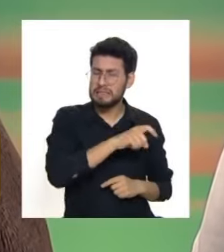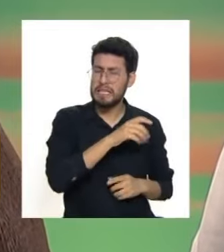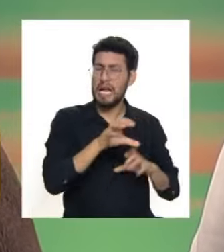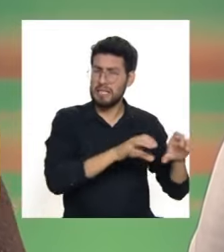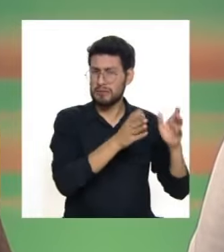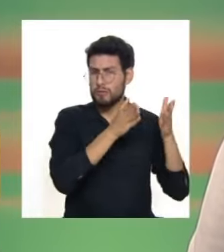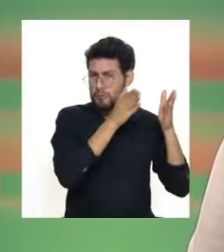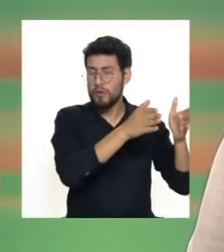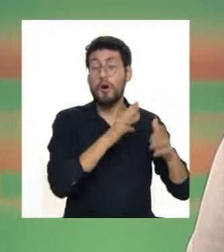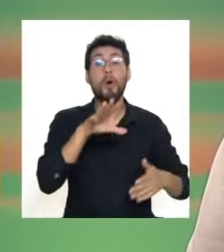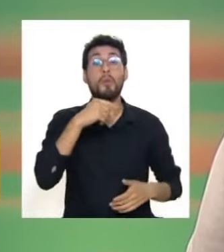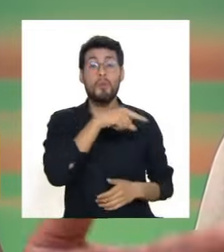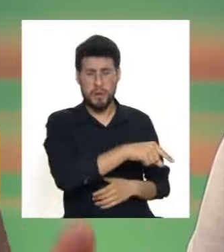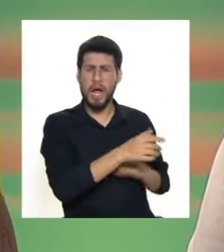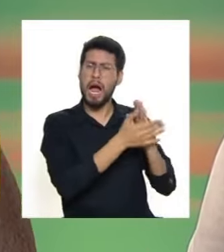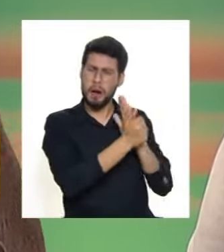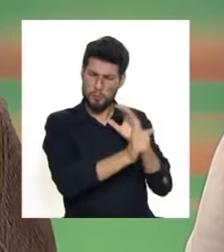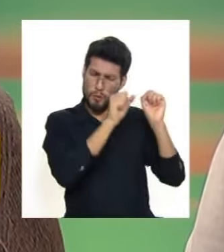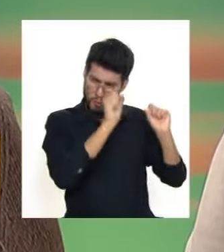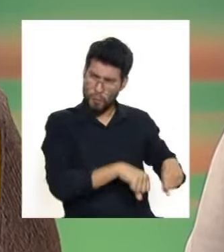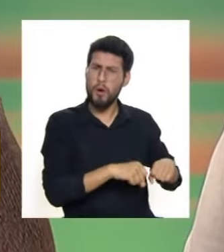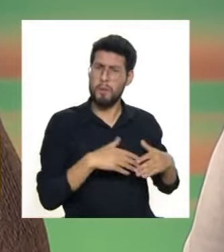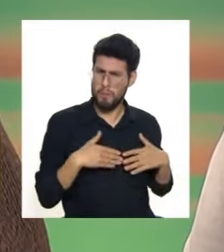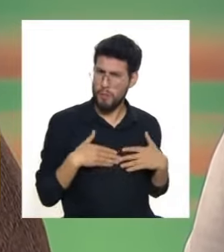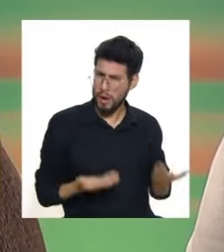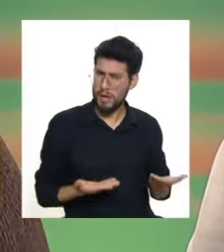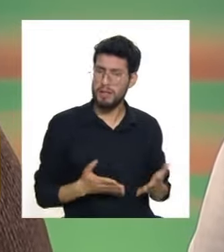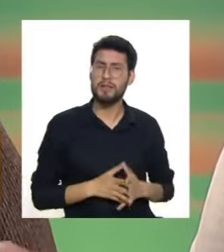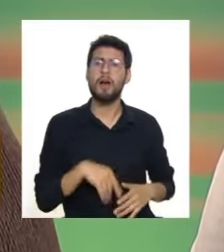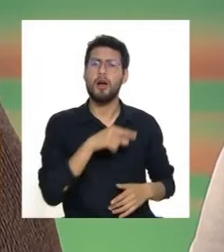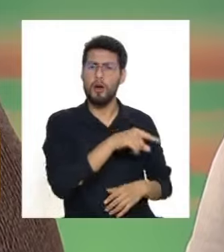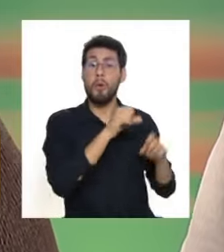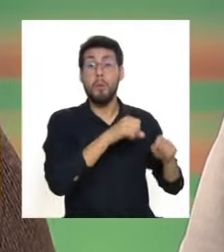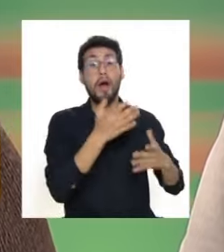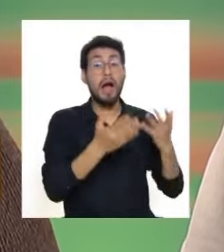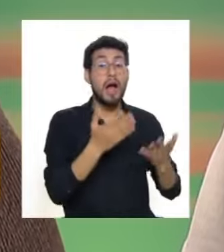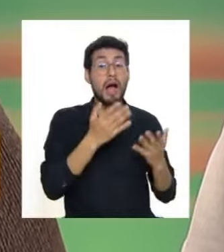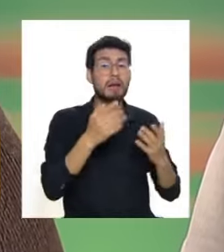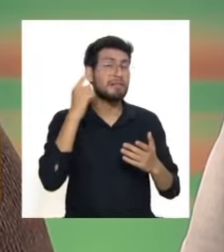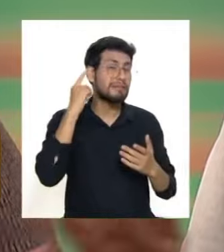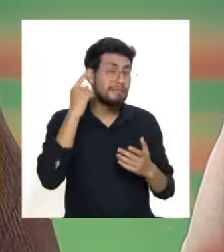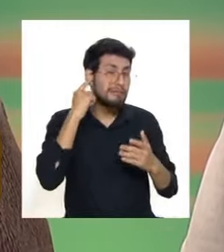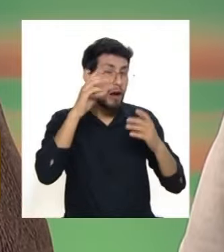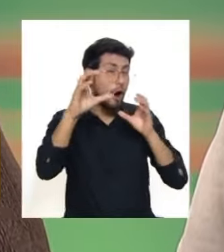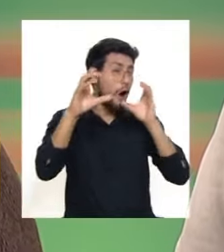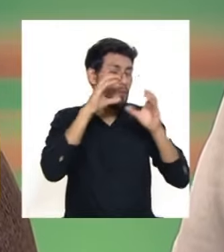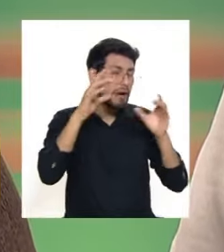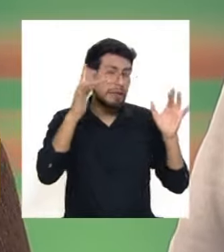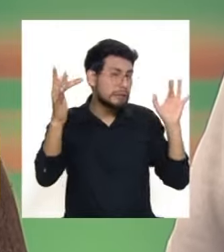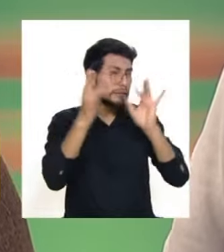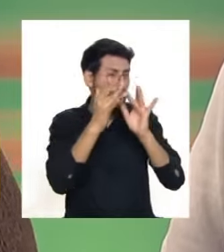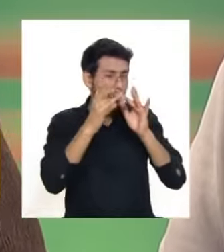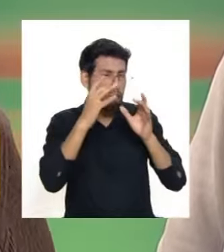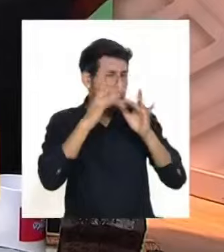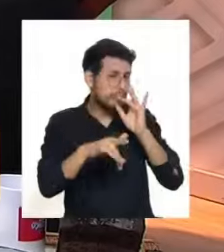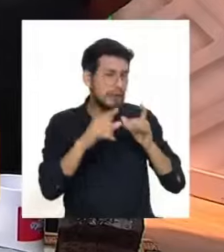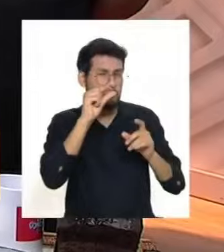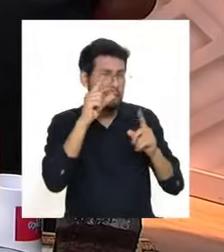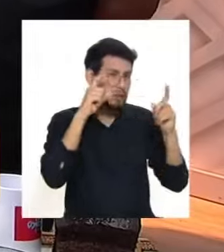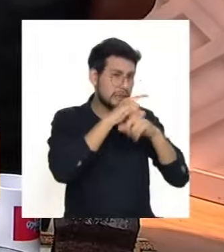hacer, porque ellos son muy capaces de hacer muchas cosas. Uh-huh. Pueden tener quizás una limitación como cualquier otra persona, quizás un